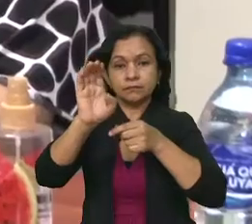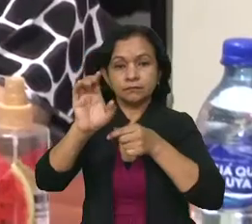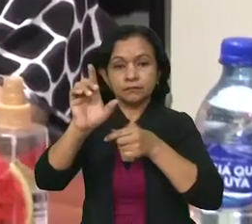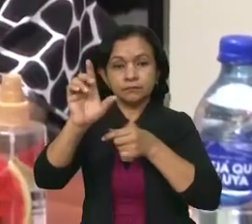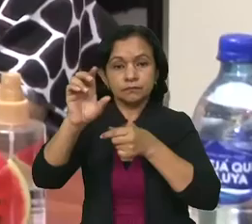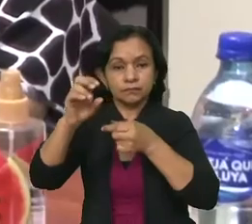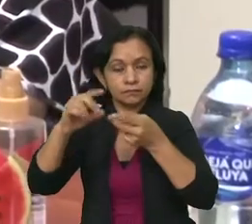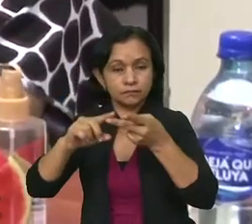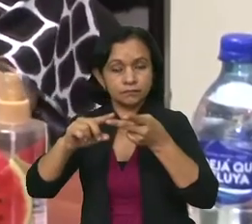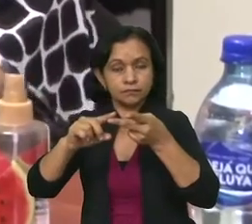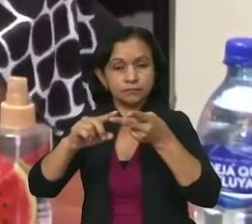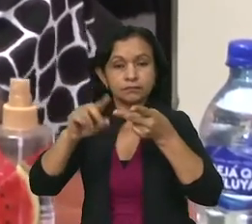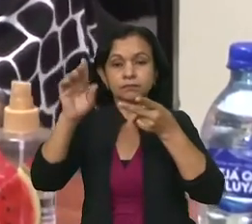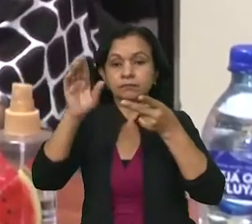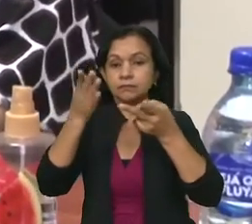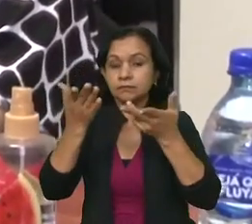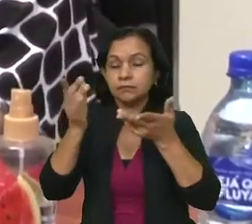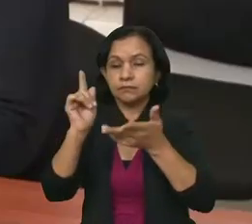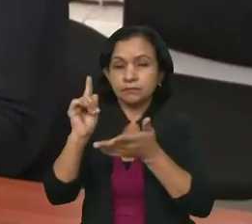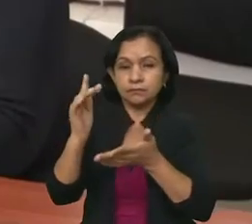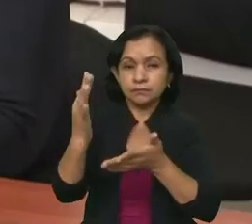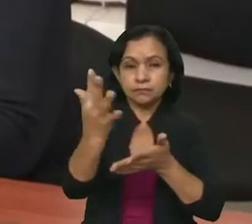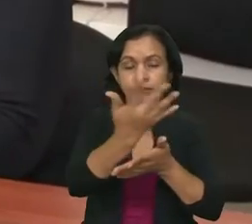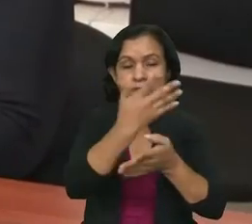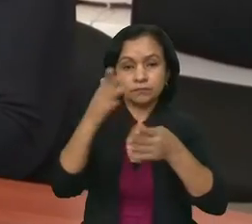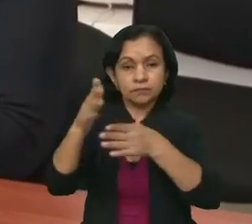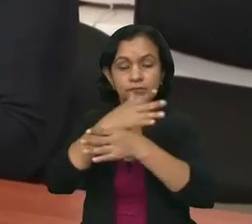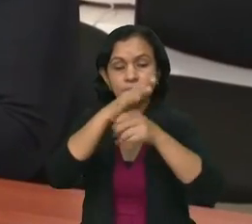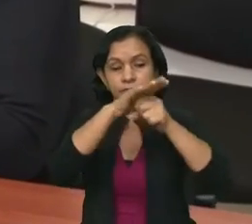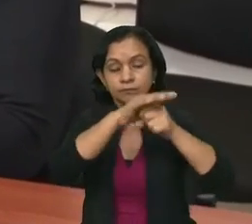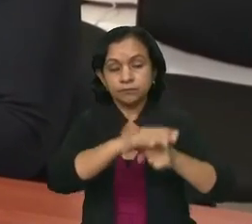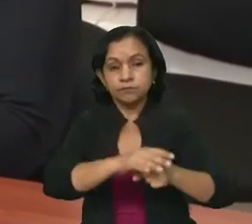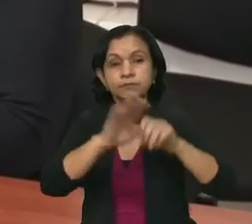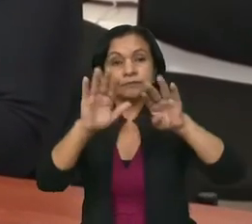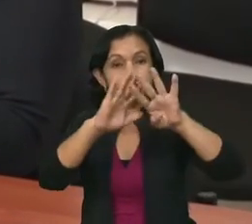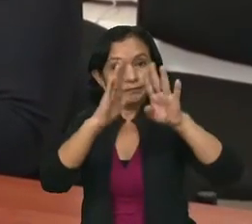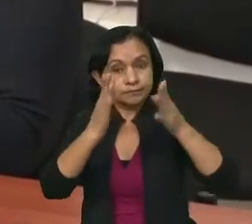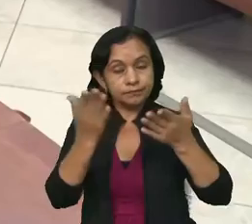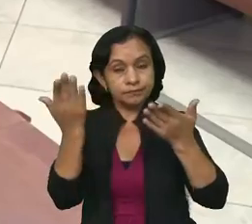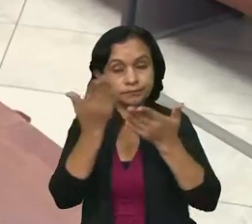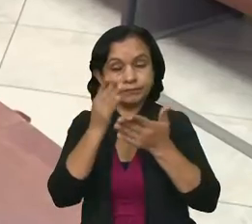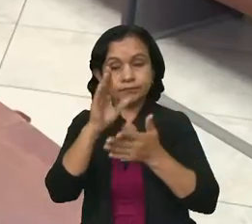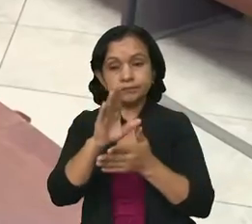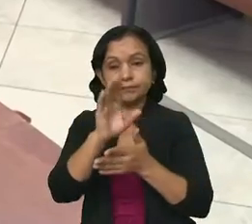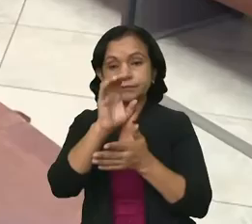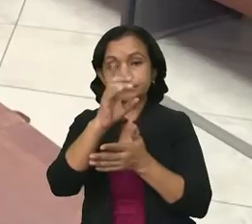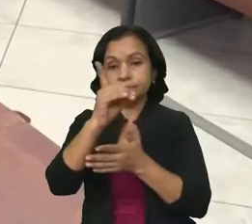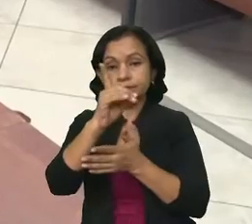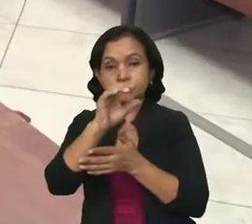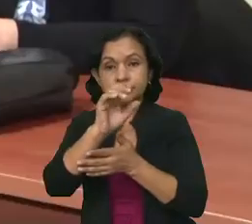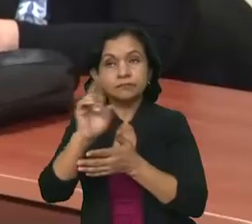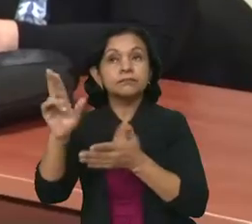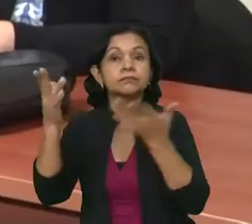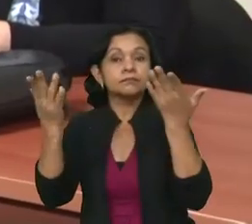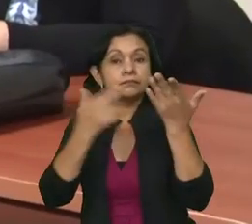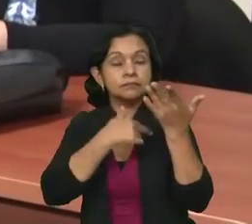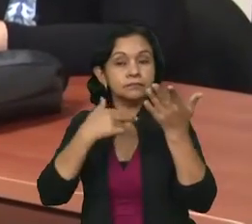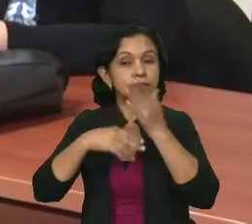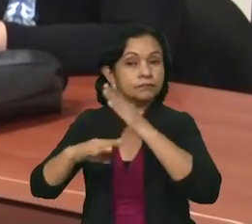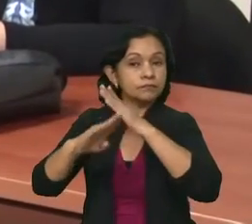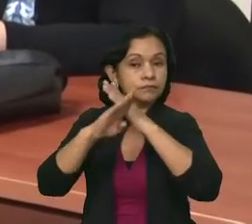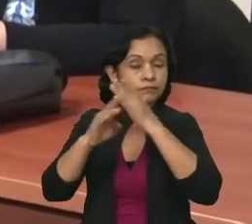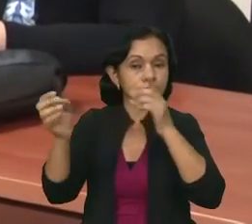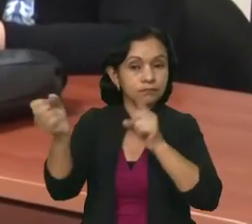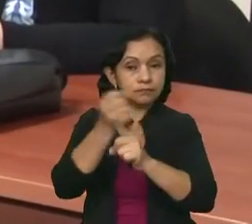la Convención sobre la Eliminación de Todas las Formas de Discriminación contra la Mujer, CEDAW, con el objetivo de la prevención de la violencia contra